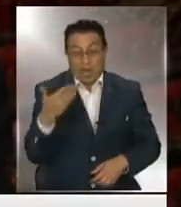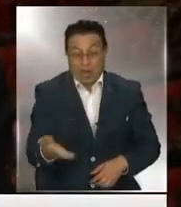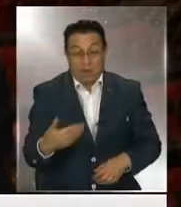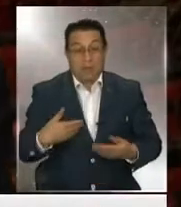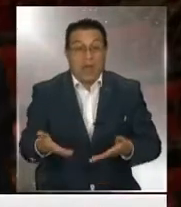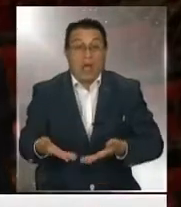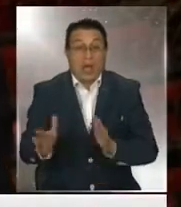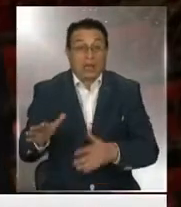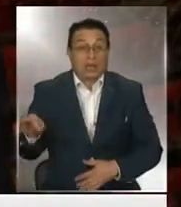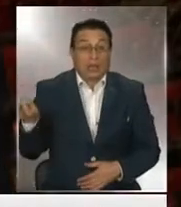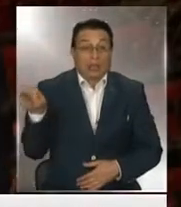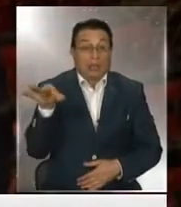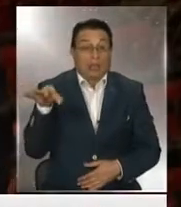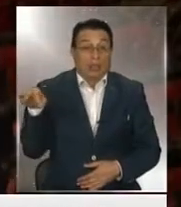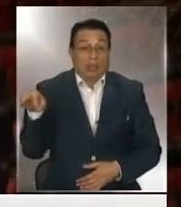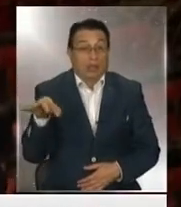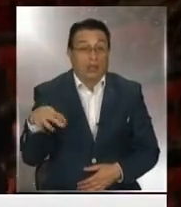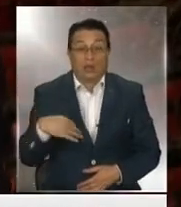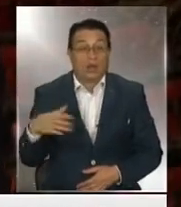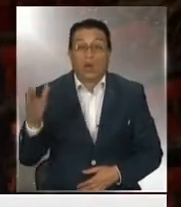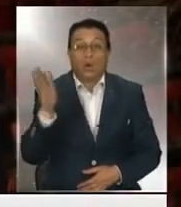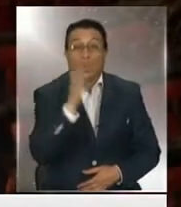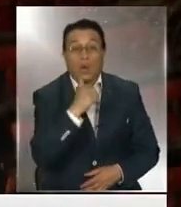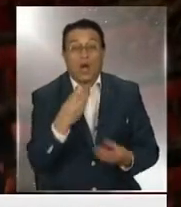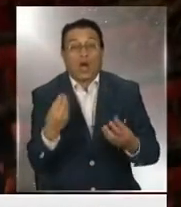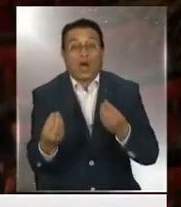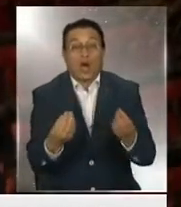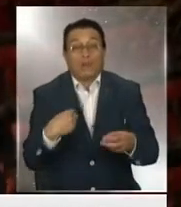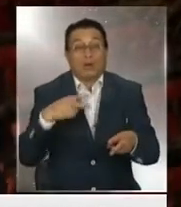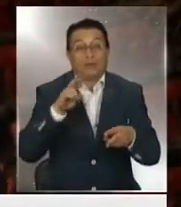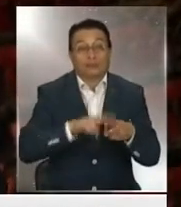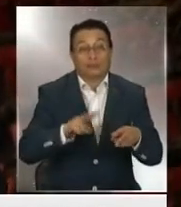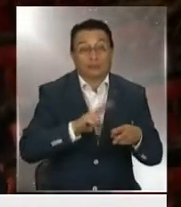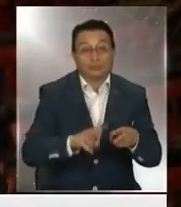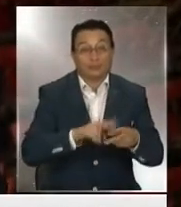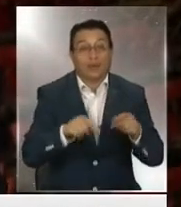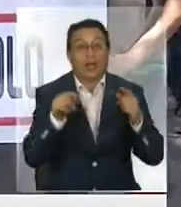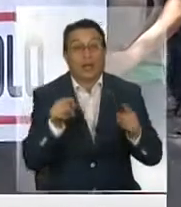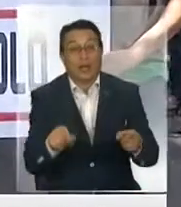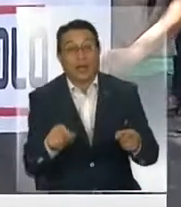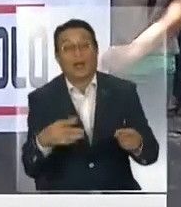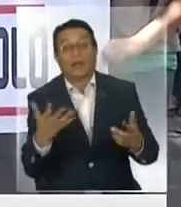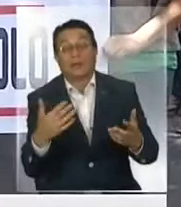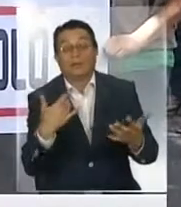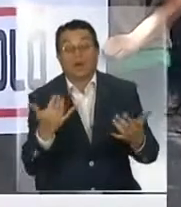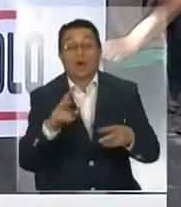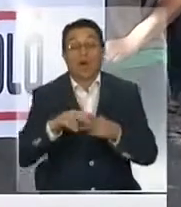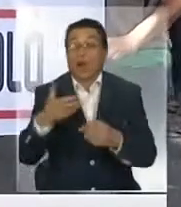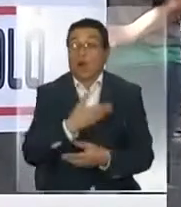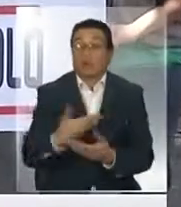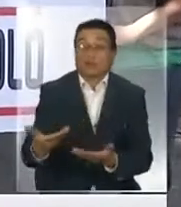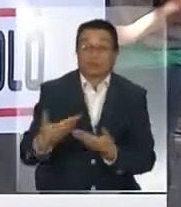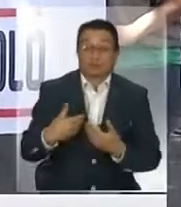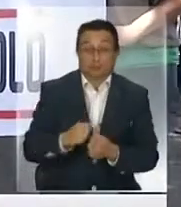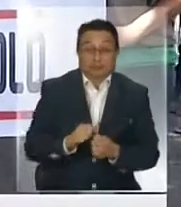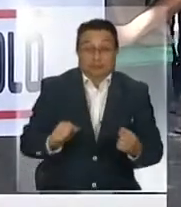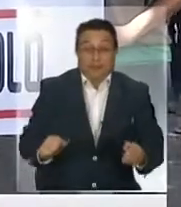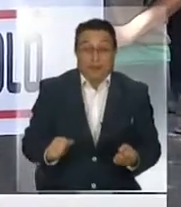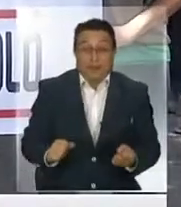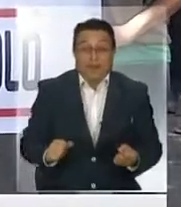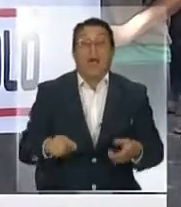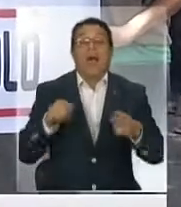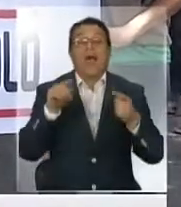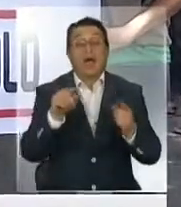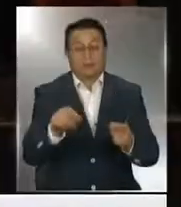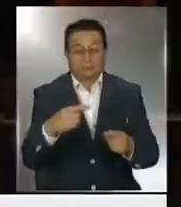calle porque no hay cómo producir y lamentablemente las medidas del gobierno han sido suficientes. Efecto derivado de la pandemia,